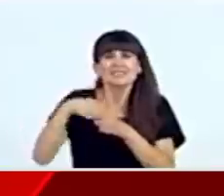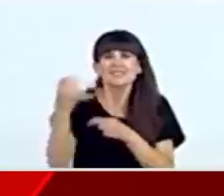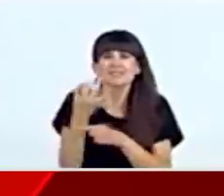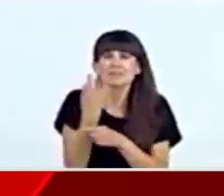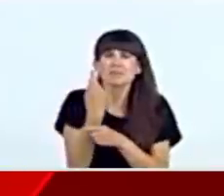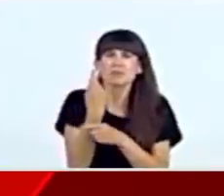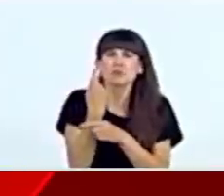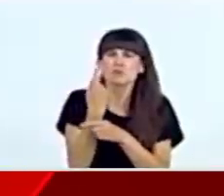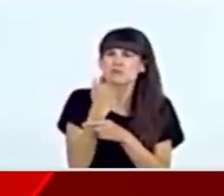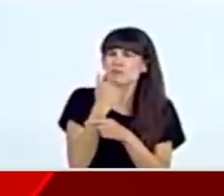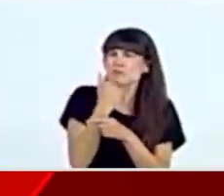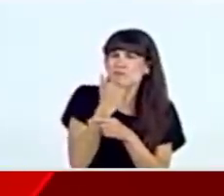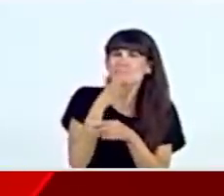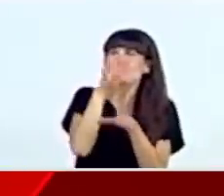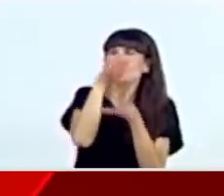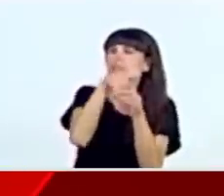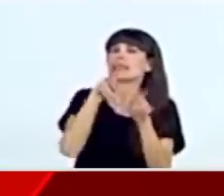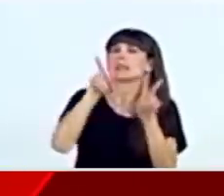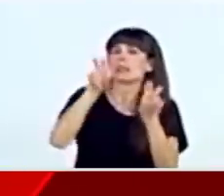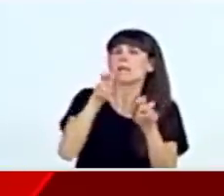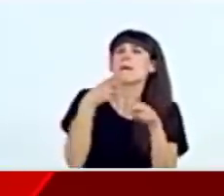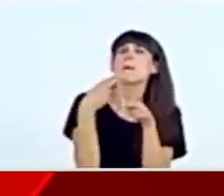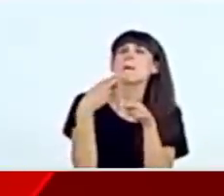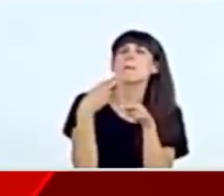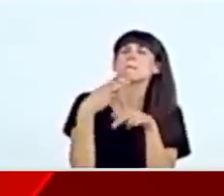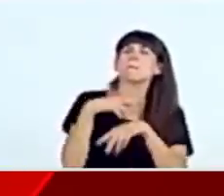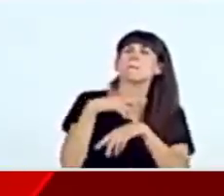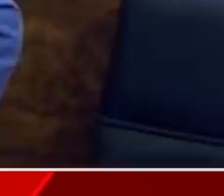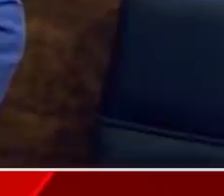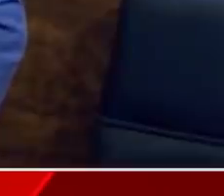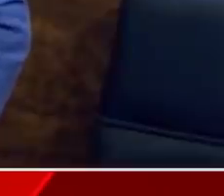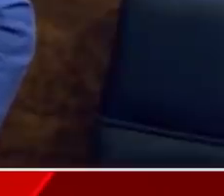es quedar como el hombre más social del planeta y que yo sepa engañarnos social es un timo